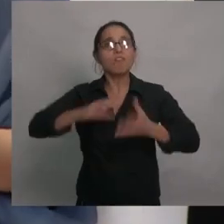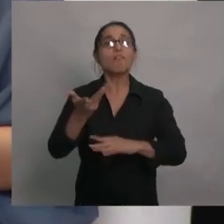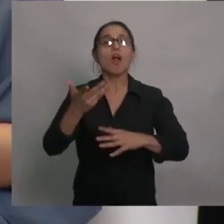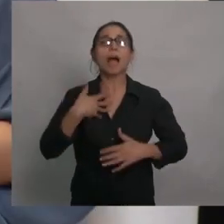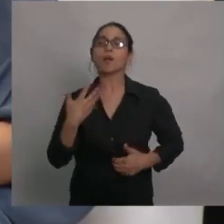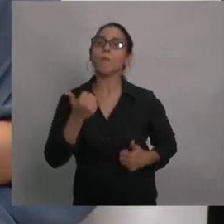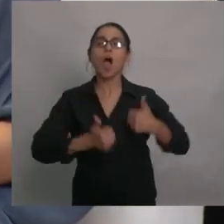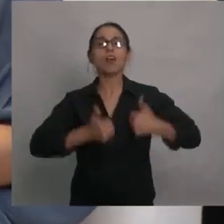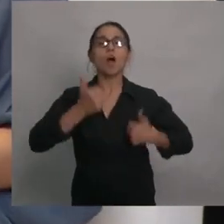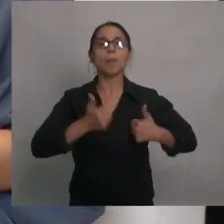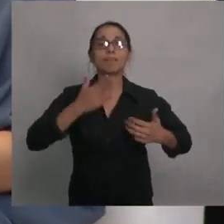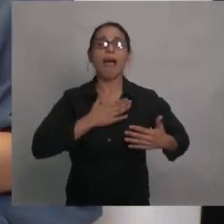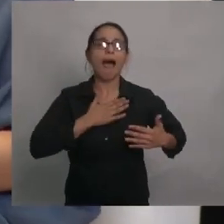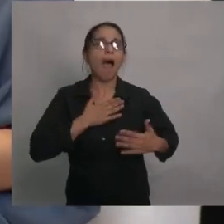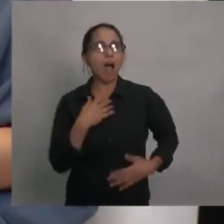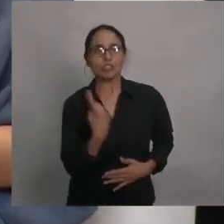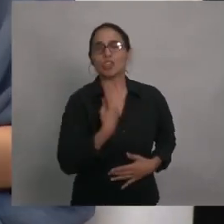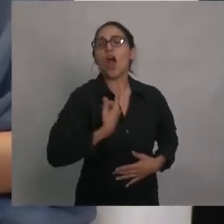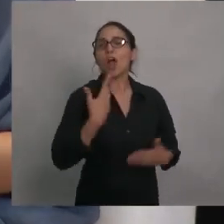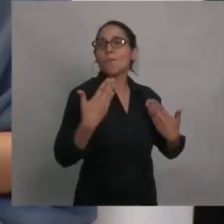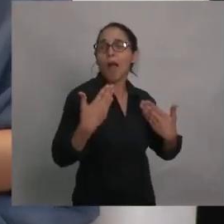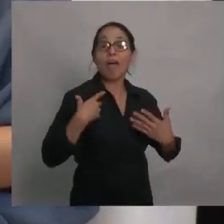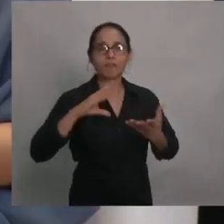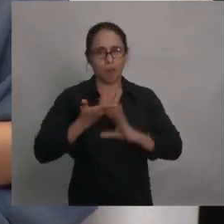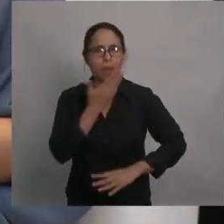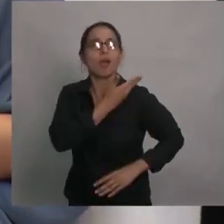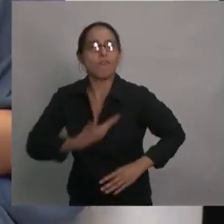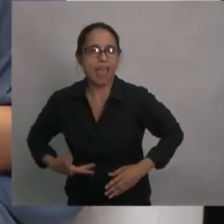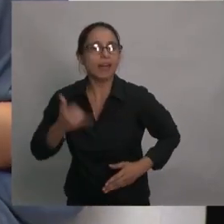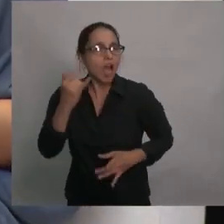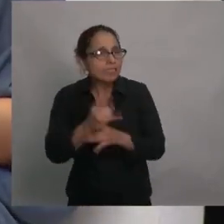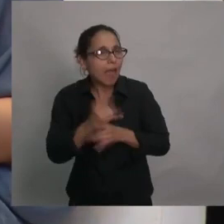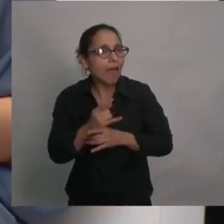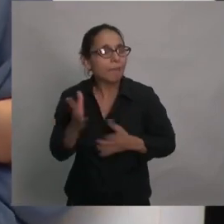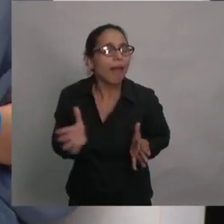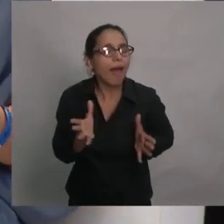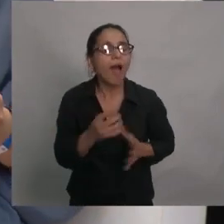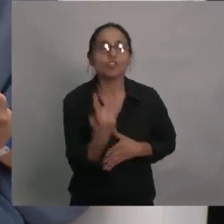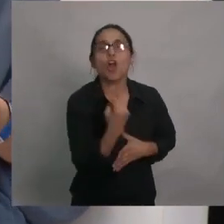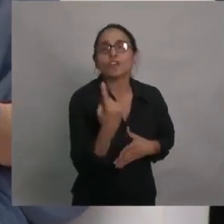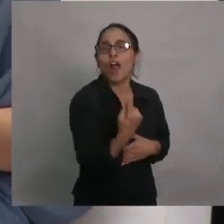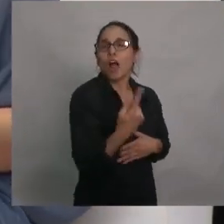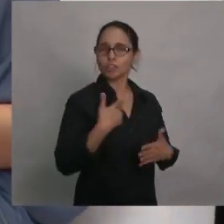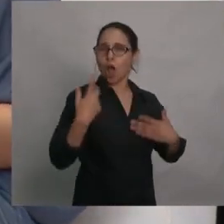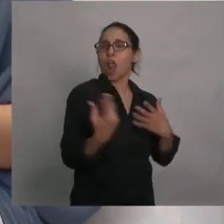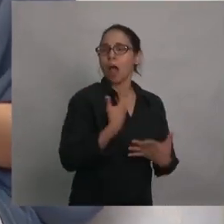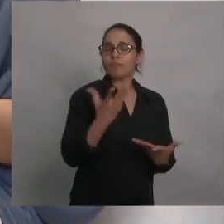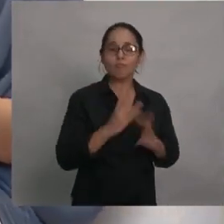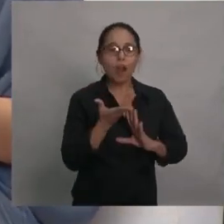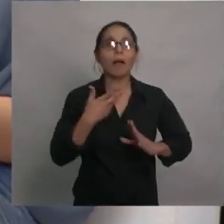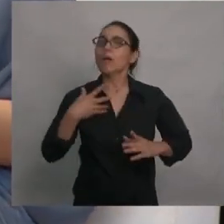meritocráticas que han alimentado un sinfín de gobiernos conservadores y neoliberales. Se ha alzado contra el desmantelamiento de las políticas